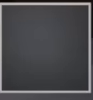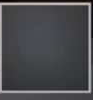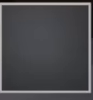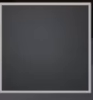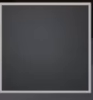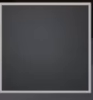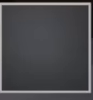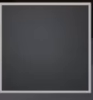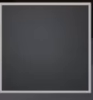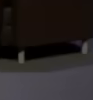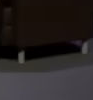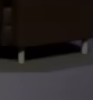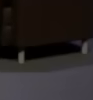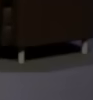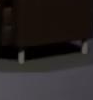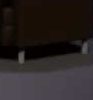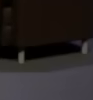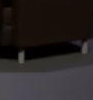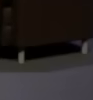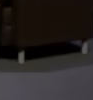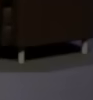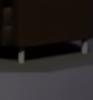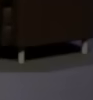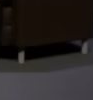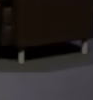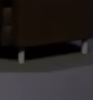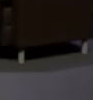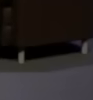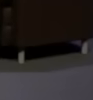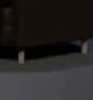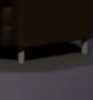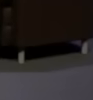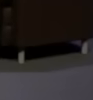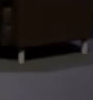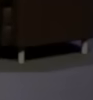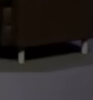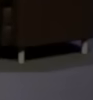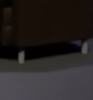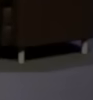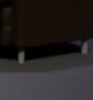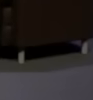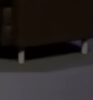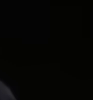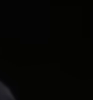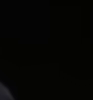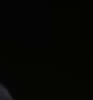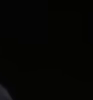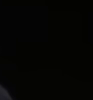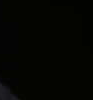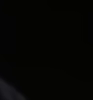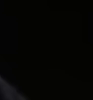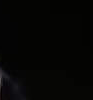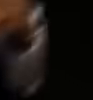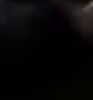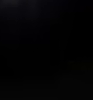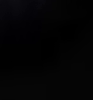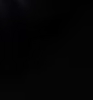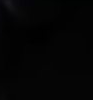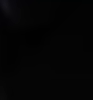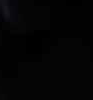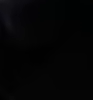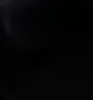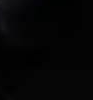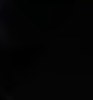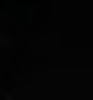6 refinerías, en Estados Unidos tienen 150 refinerías. No es que tienen el negocio de la compra de la gasolina, tienen